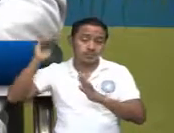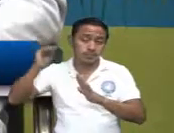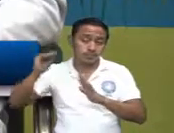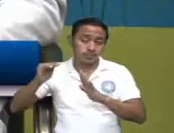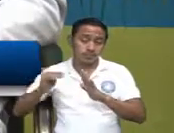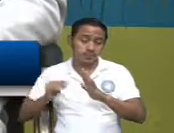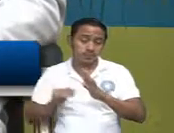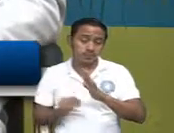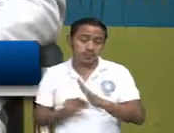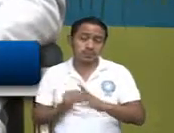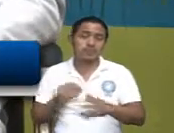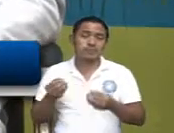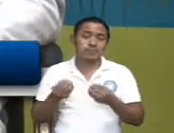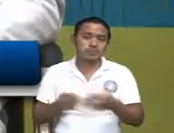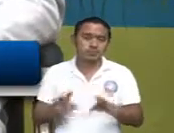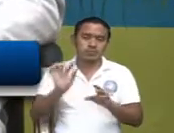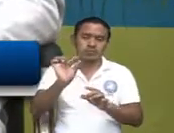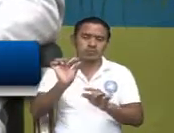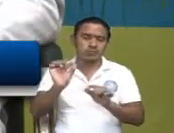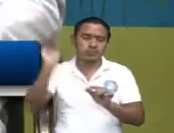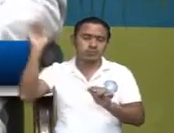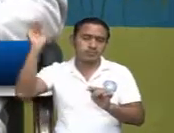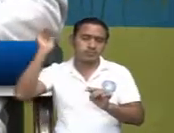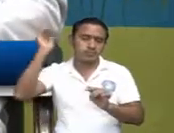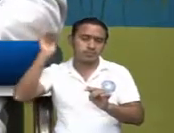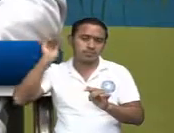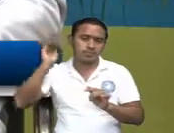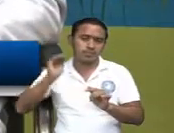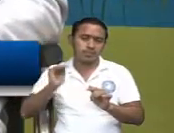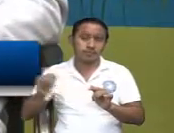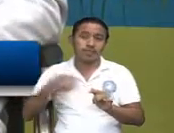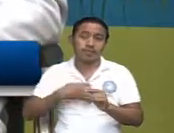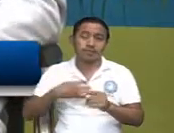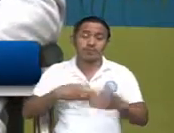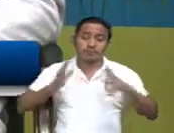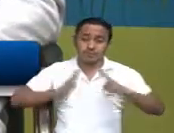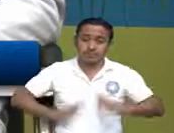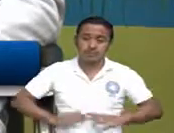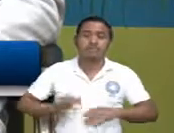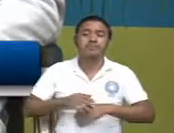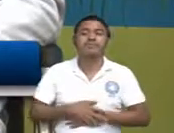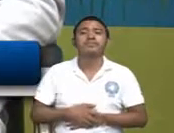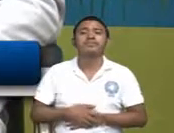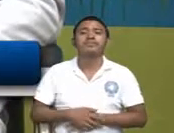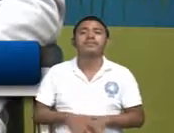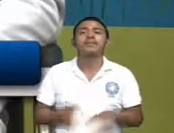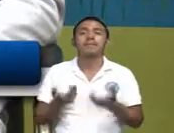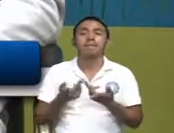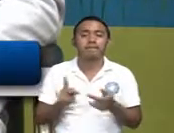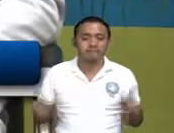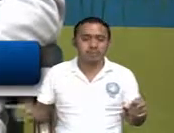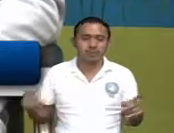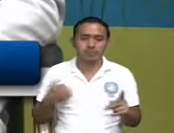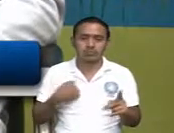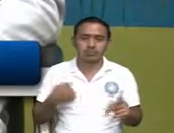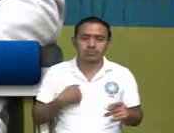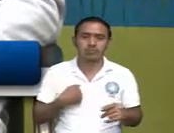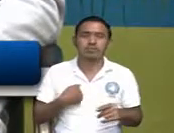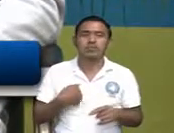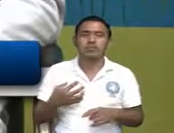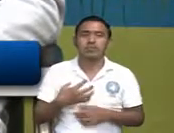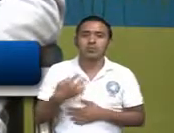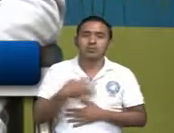éste va perdiendo este su fisiológicamente pero si nosotros empezamos a estar